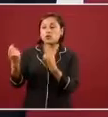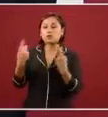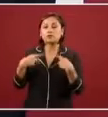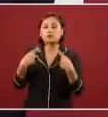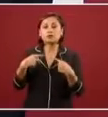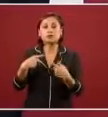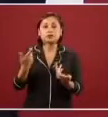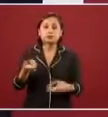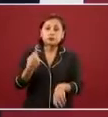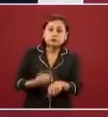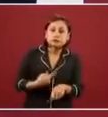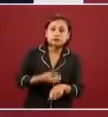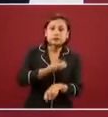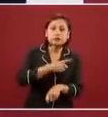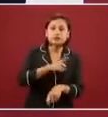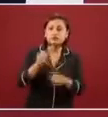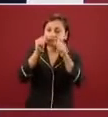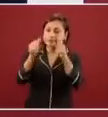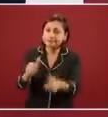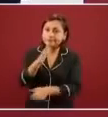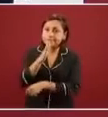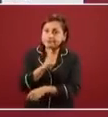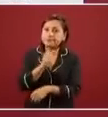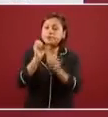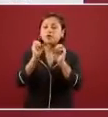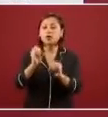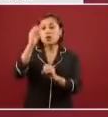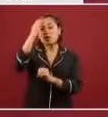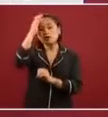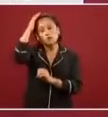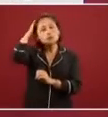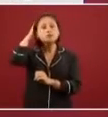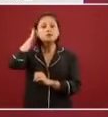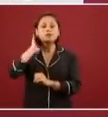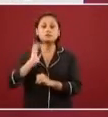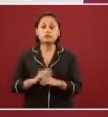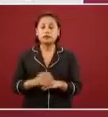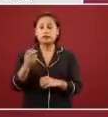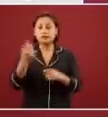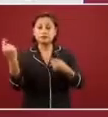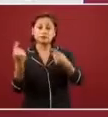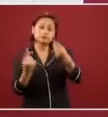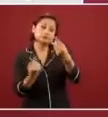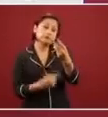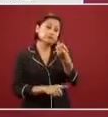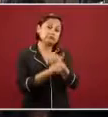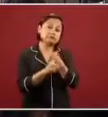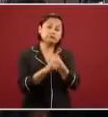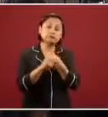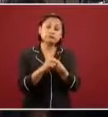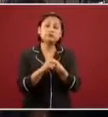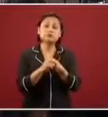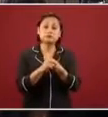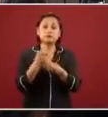crecimiento en infraestructura y de la propia capacidad instalada. Es algunos de los elementos que vemos.